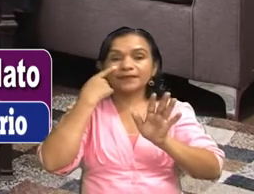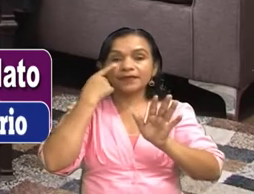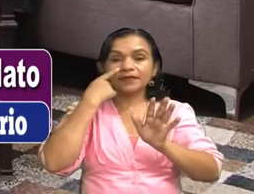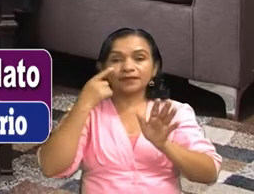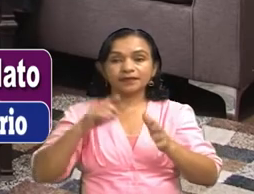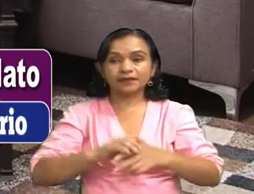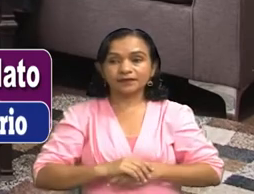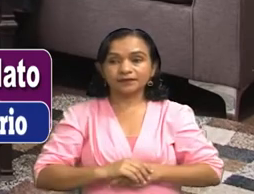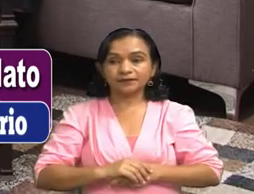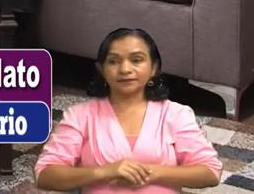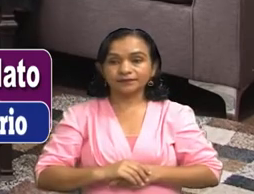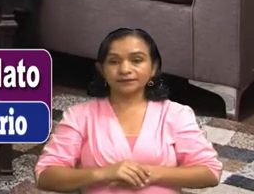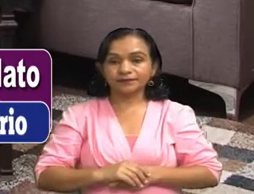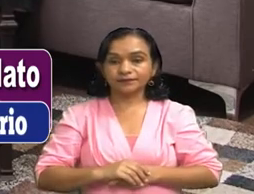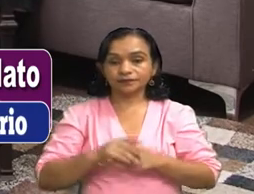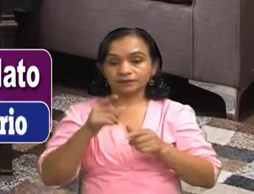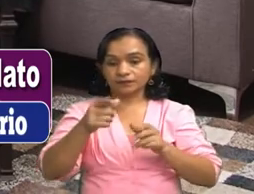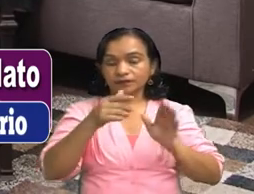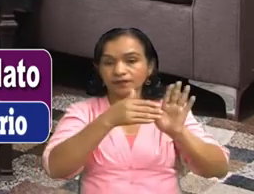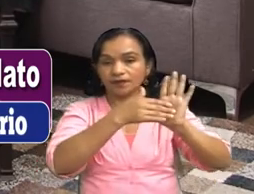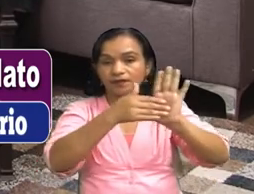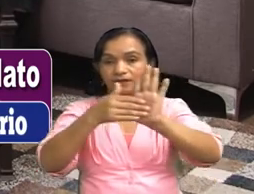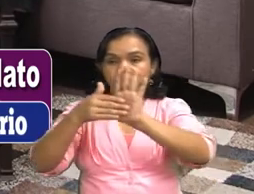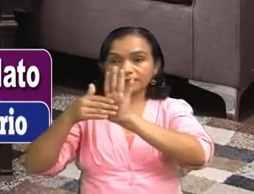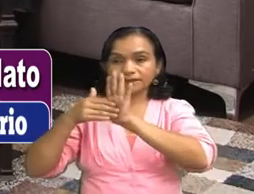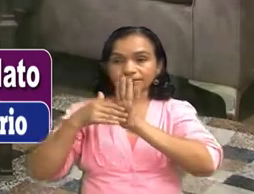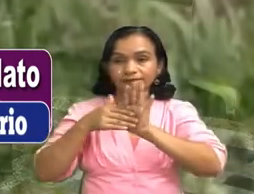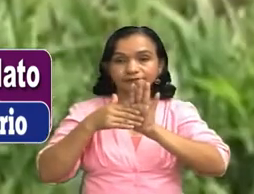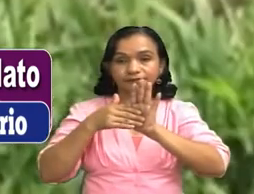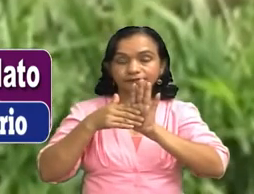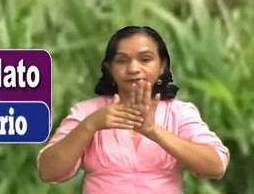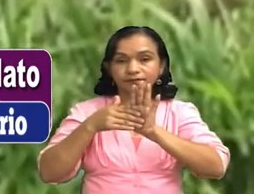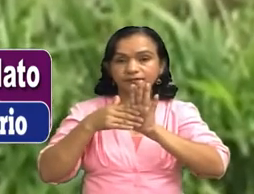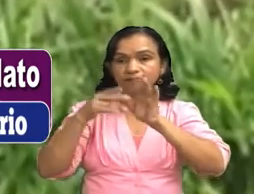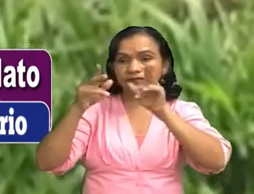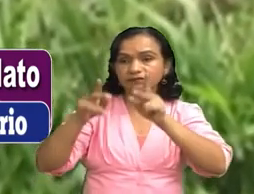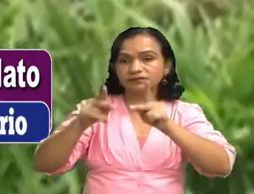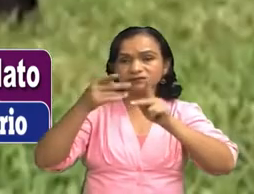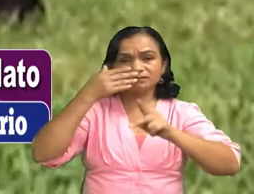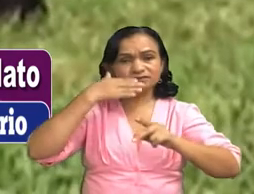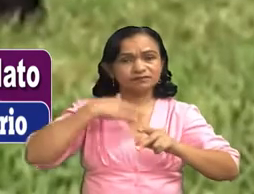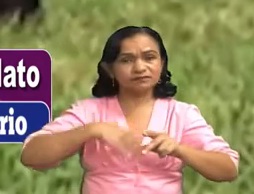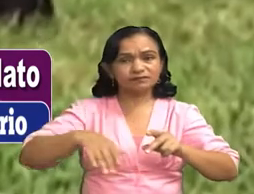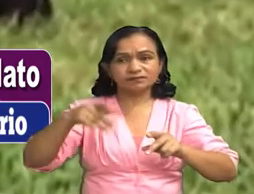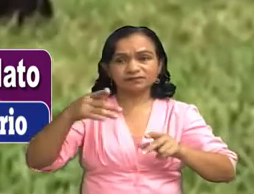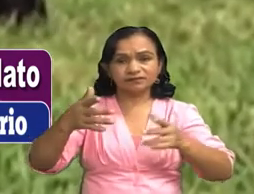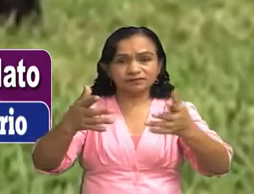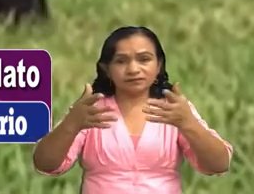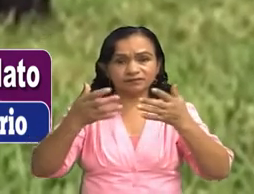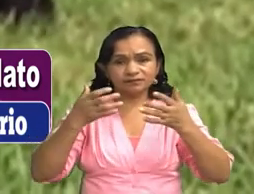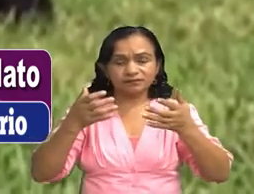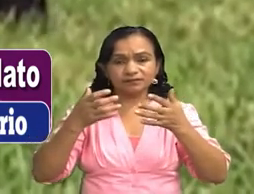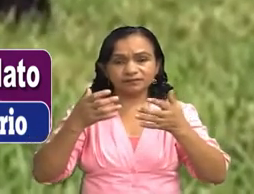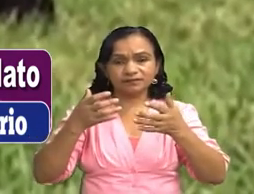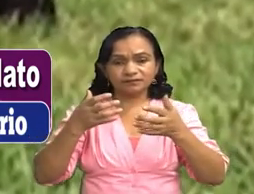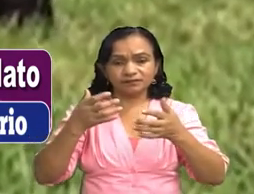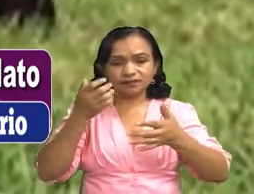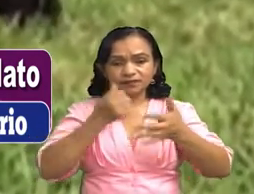que hicimos un muestreo, habían unos bárbaros de que le querían echar formalina a la